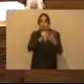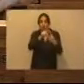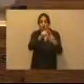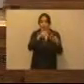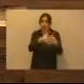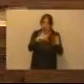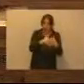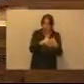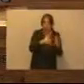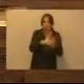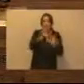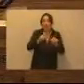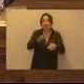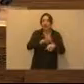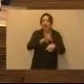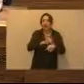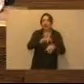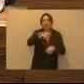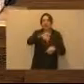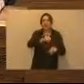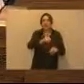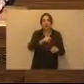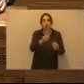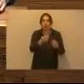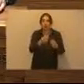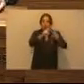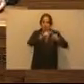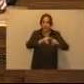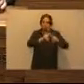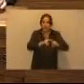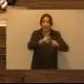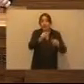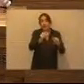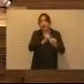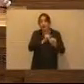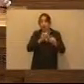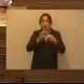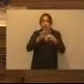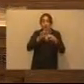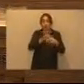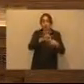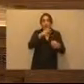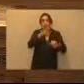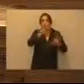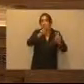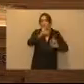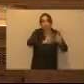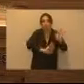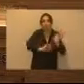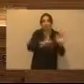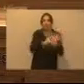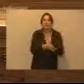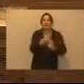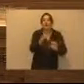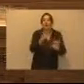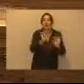pacientes que en un momento dado están pendientes de ser vistos y cuya espera es atribuible a la organización, es decir, no ha habido ningún problema